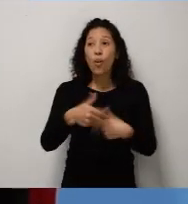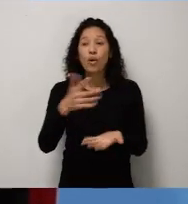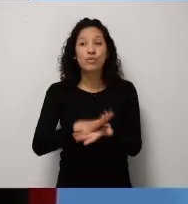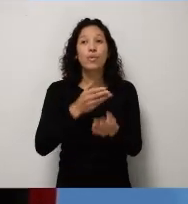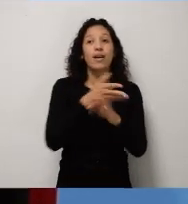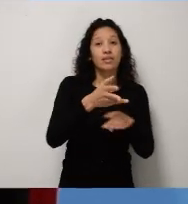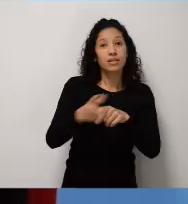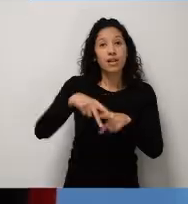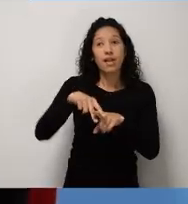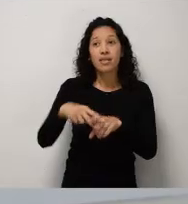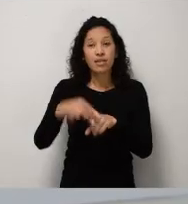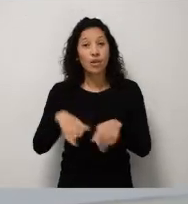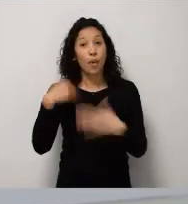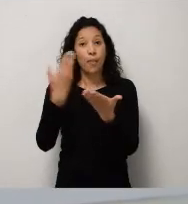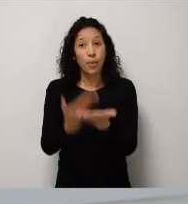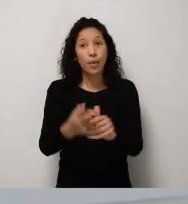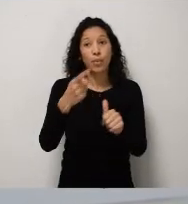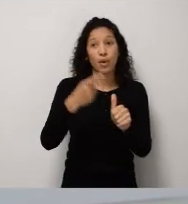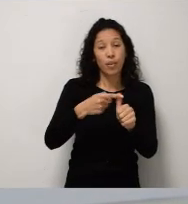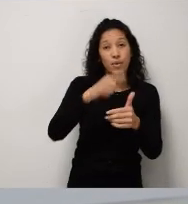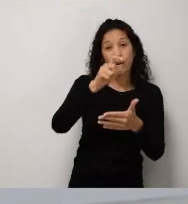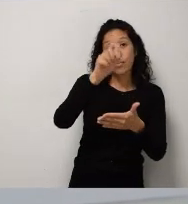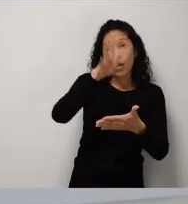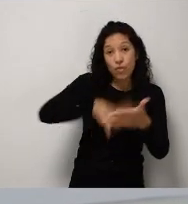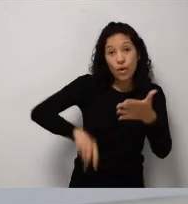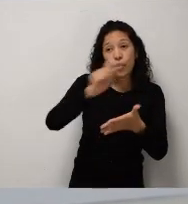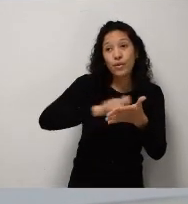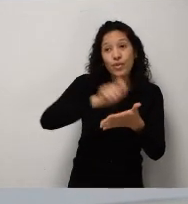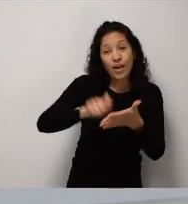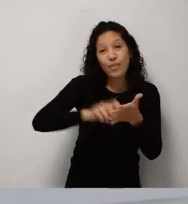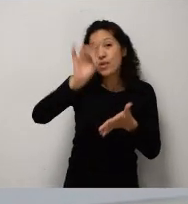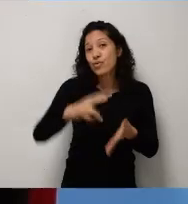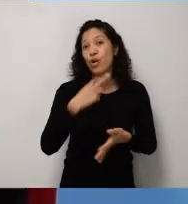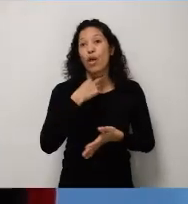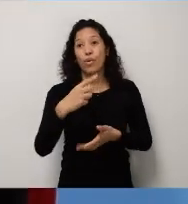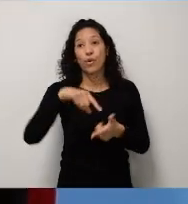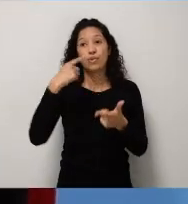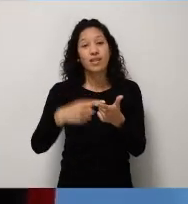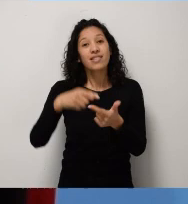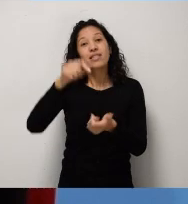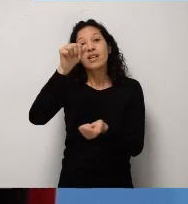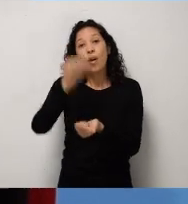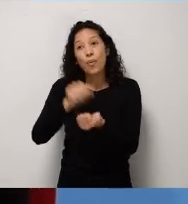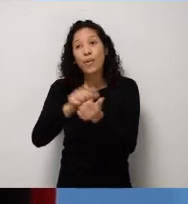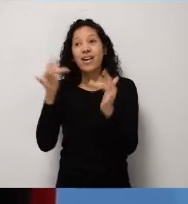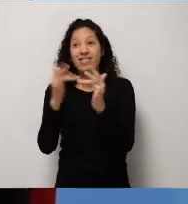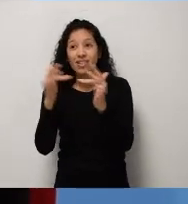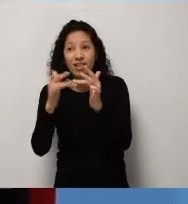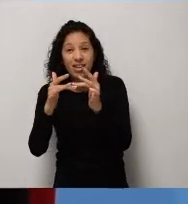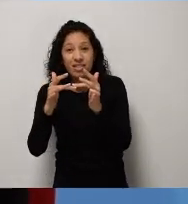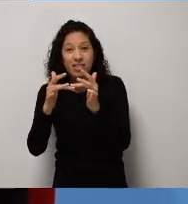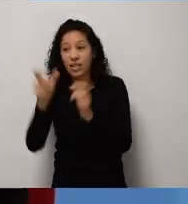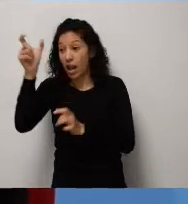El primero es redactar un documento utilizando solo la voz. El segundo es suscribirse a nuestro newsletter utilizando un lector de pantalla.